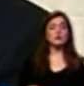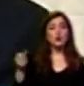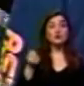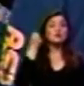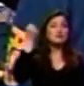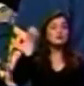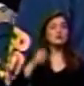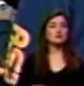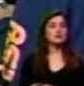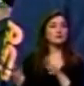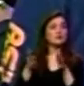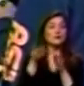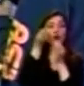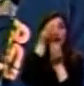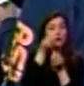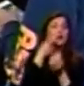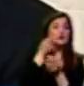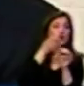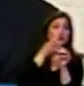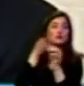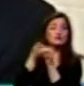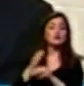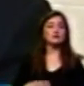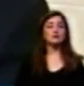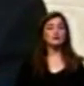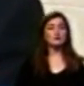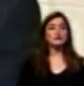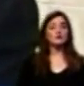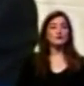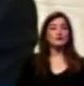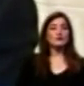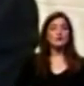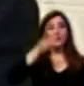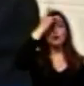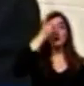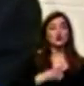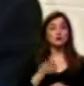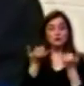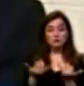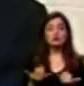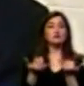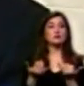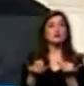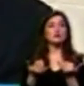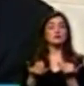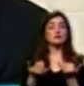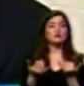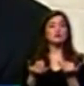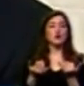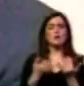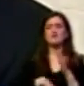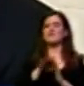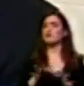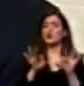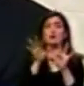derecho también. Señaló además otros objetivos. Sobre todo sabiendo que las decisiones que tomamos el día de hoy van a ser trascendentales para el